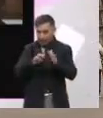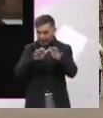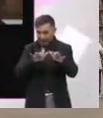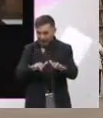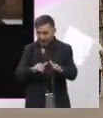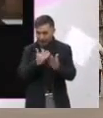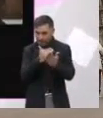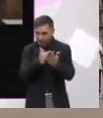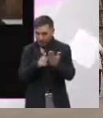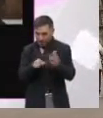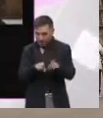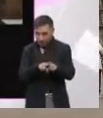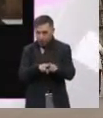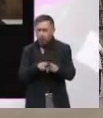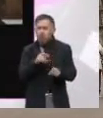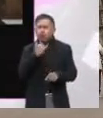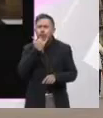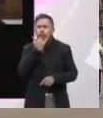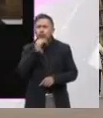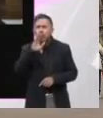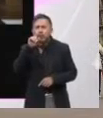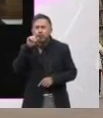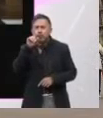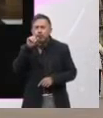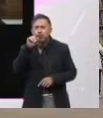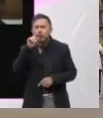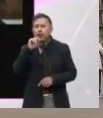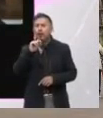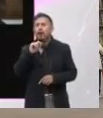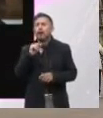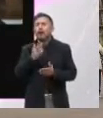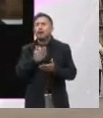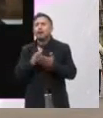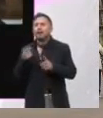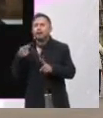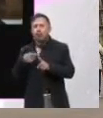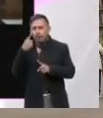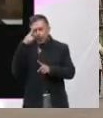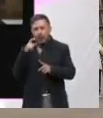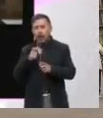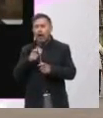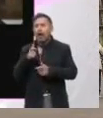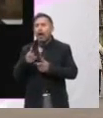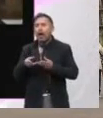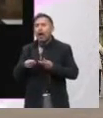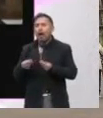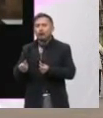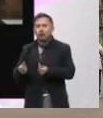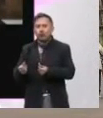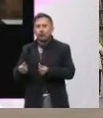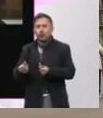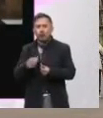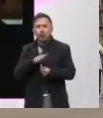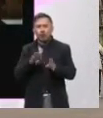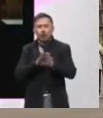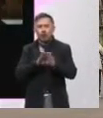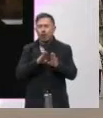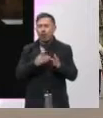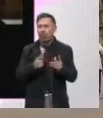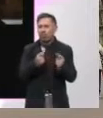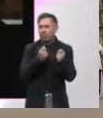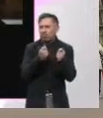entonces… Perdón, retiro la reserva del criterio de sanción por gasto no reportado, toda vez que ya con el dolo ya